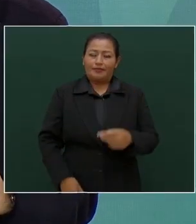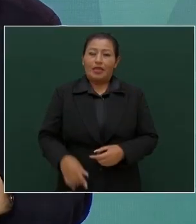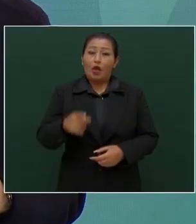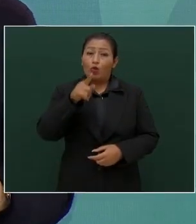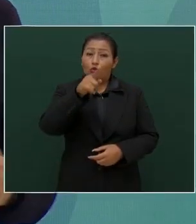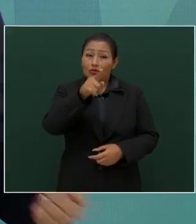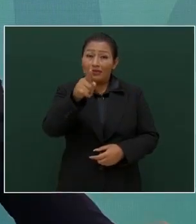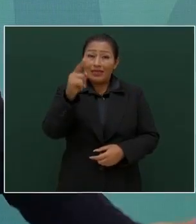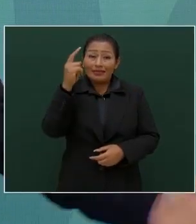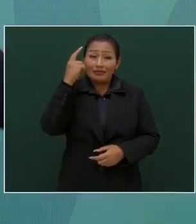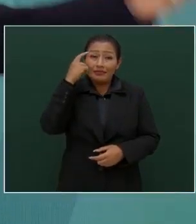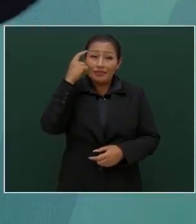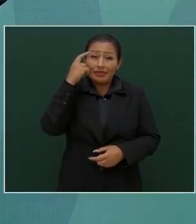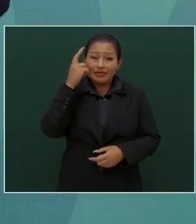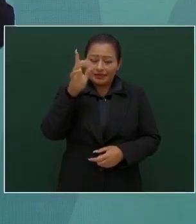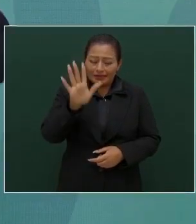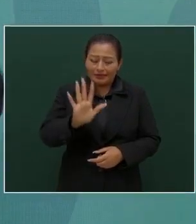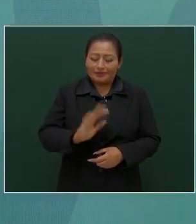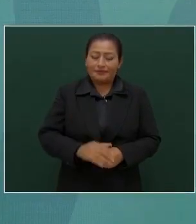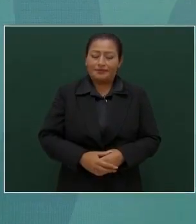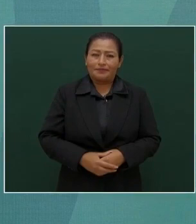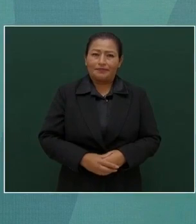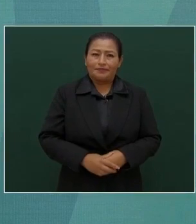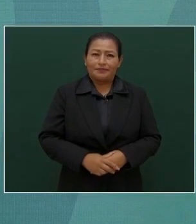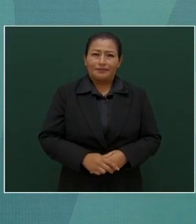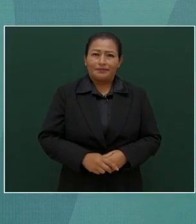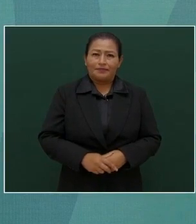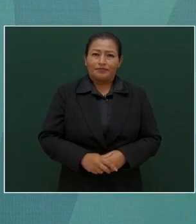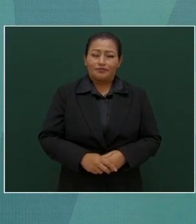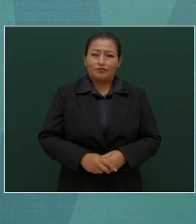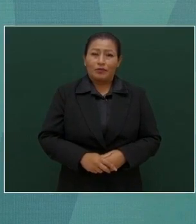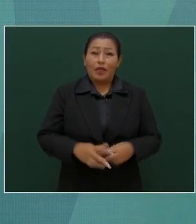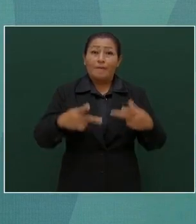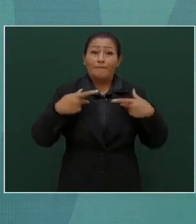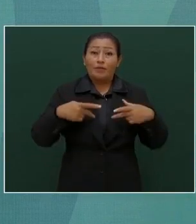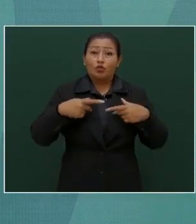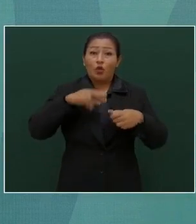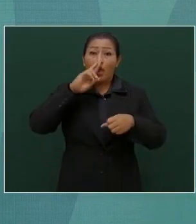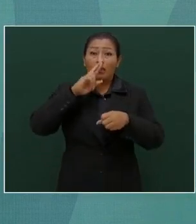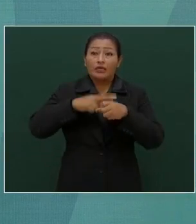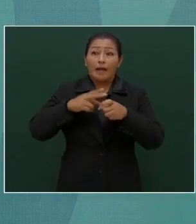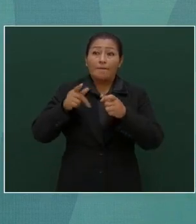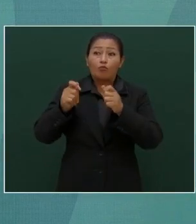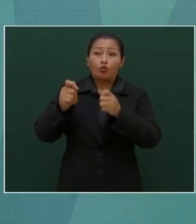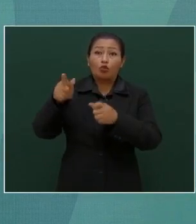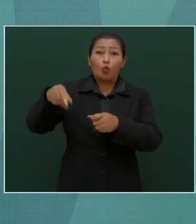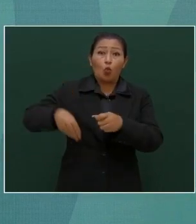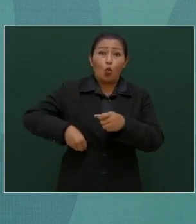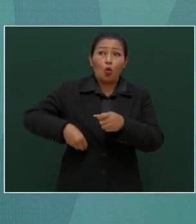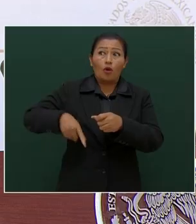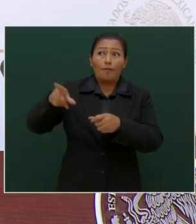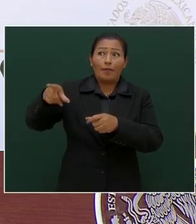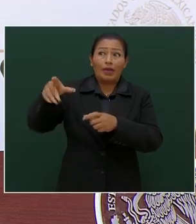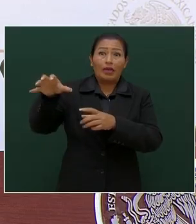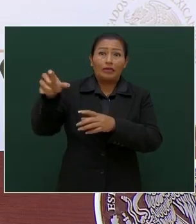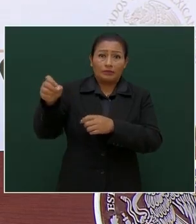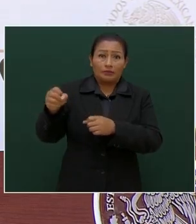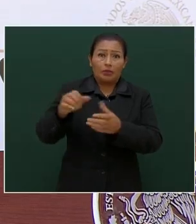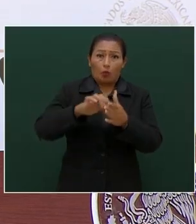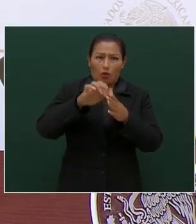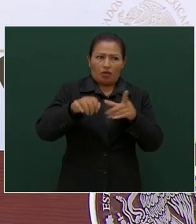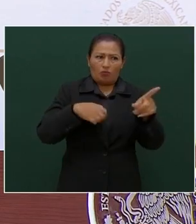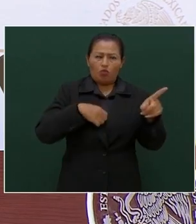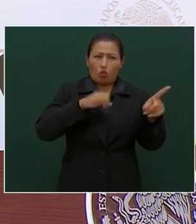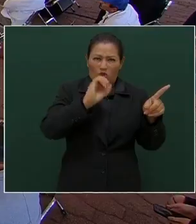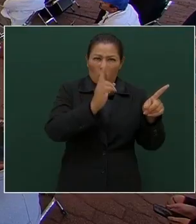Imagínense, detienen a los supuestos responsables de la desaparición de los